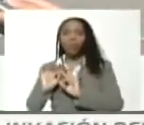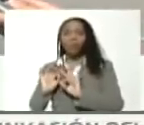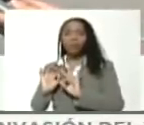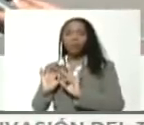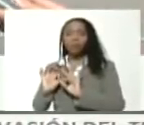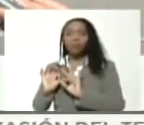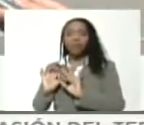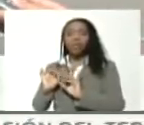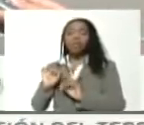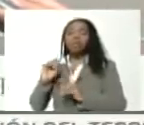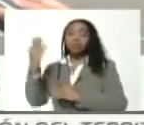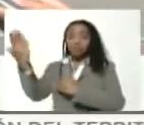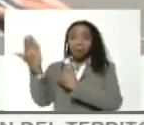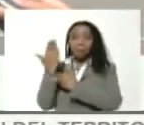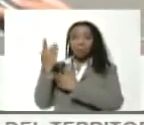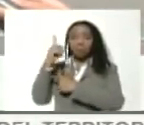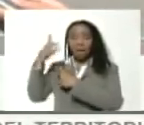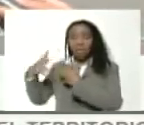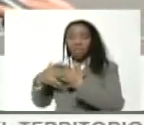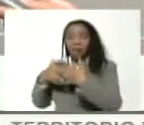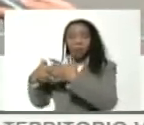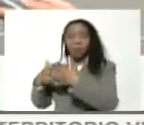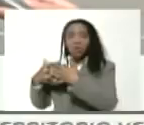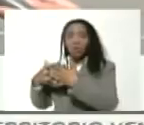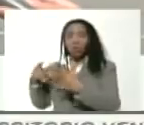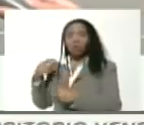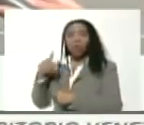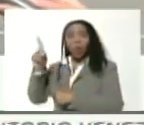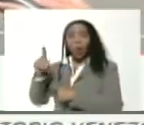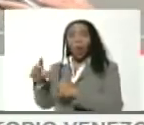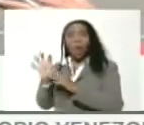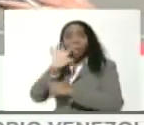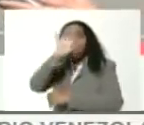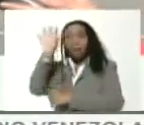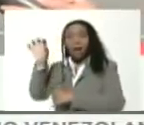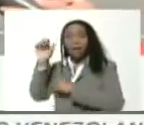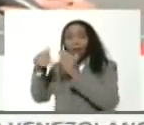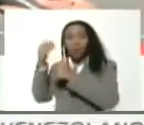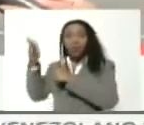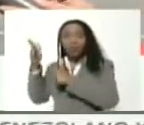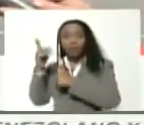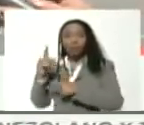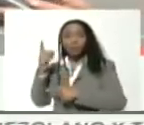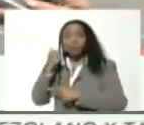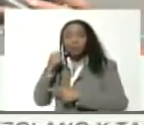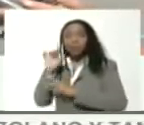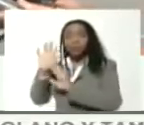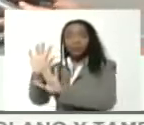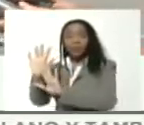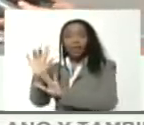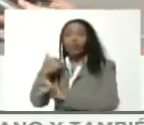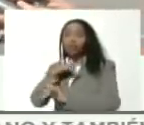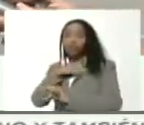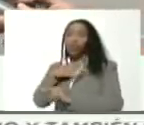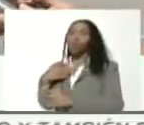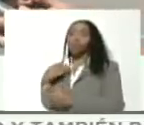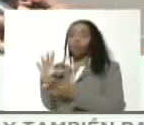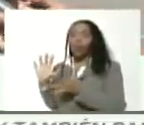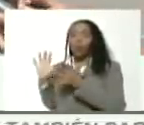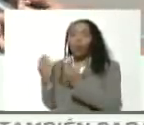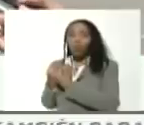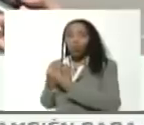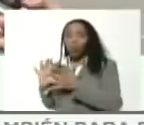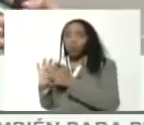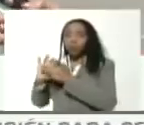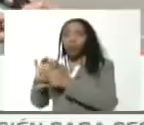nos sancionan desde Estados Unidos, los países occidentales, la banca tradicional, nosotros nos vamos con nuestros aliados. Para algo,